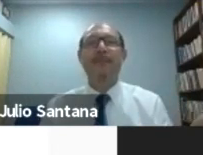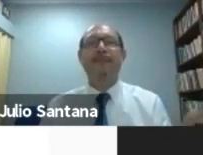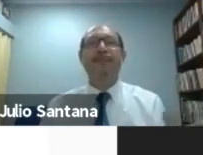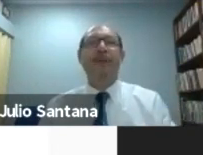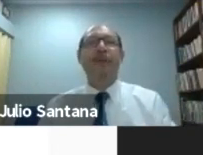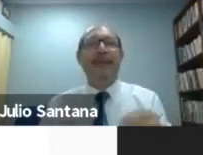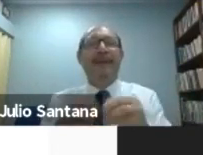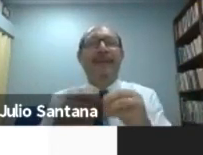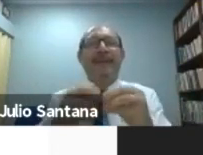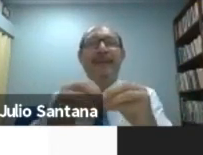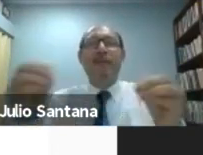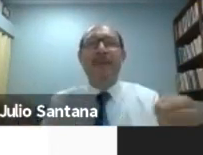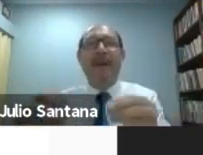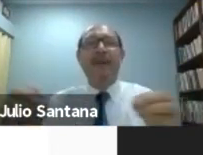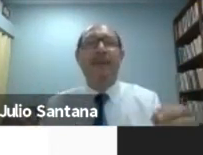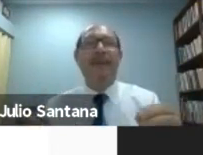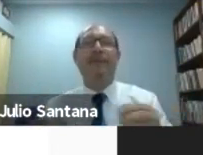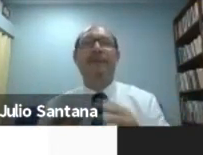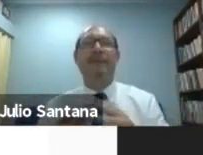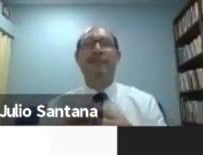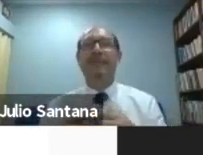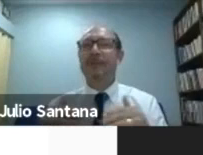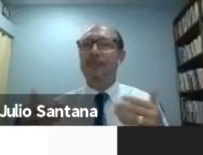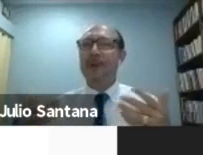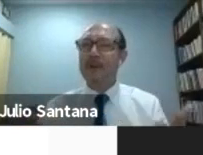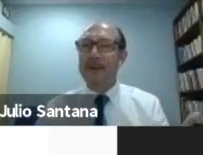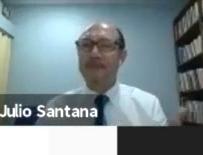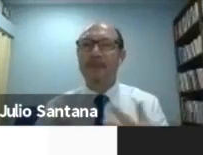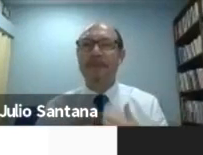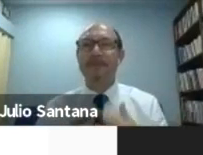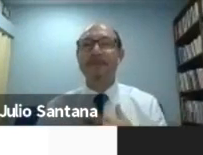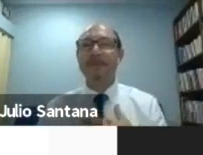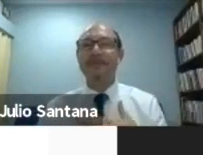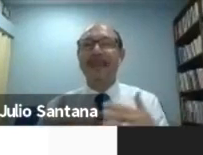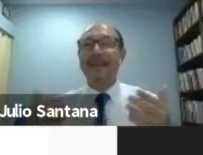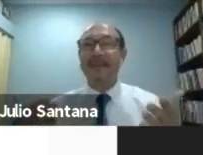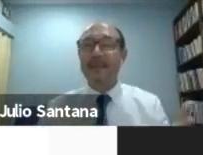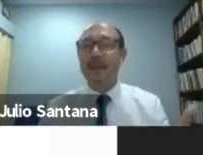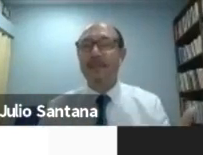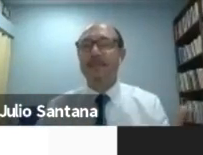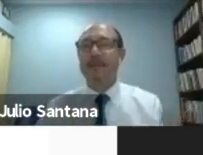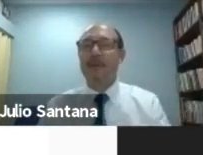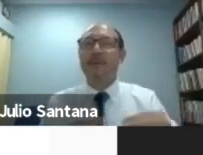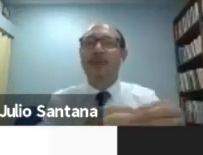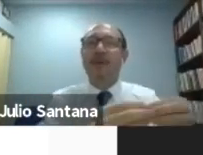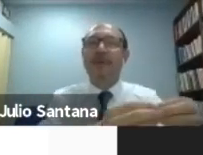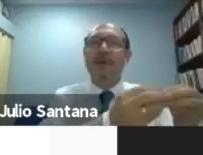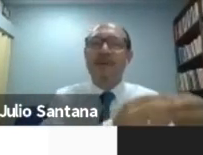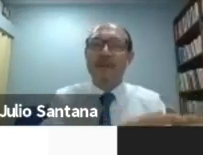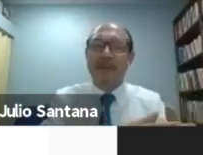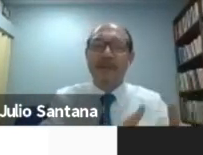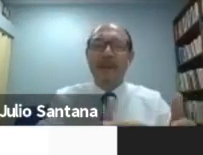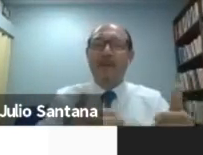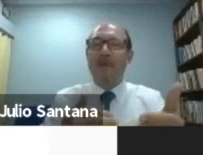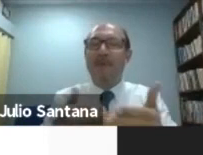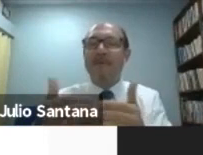tiempo, lo trataré de resumir en varios aspectos y con varios ejemplos. El estigma, que lo he mencionado en varias